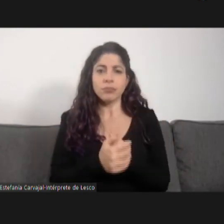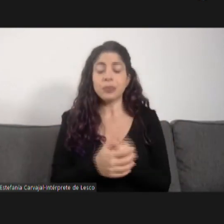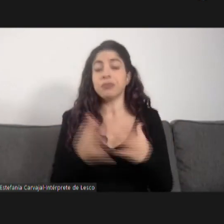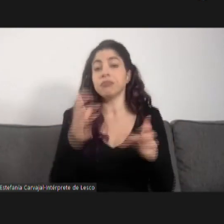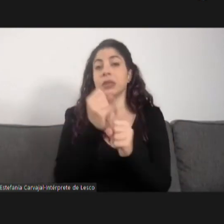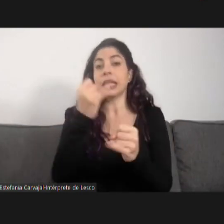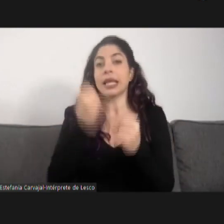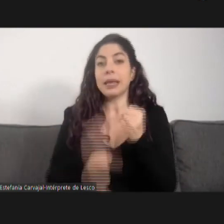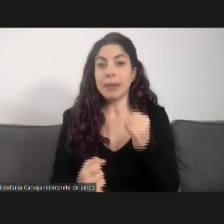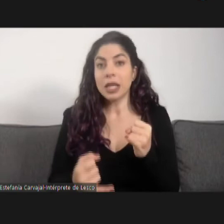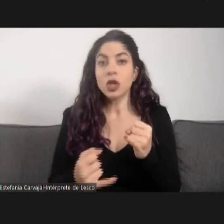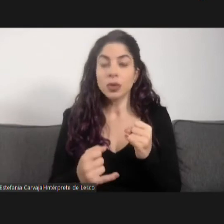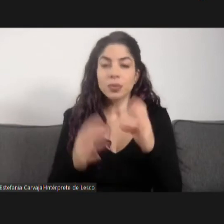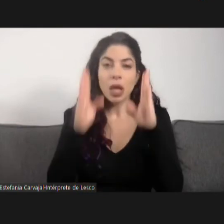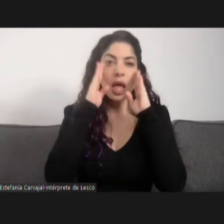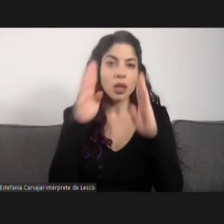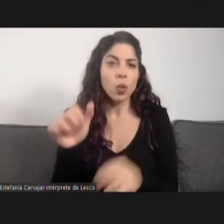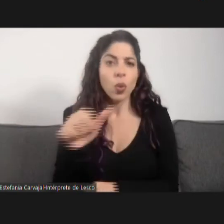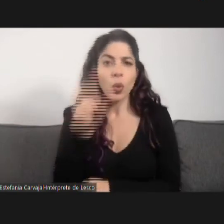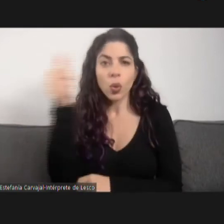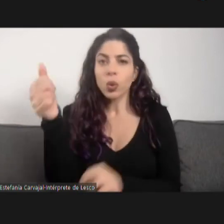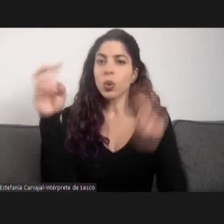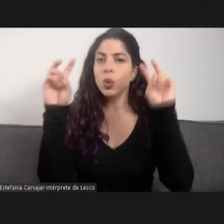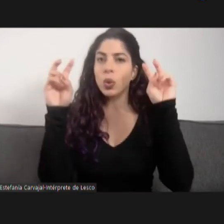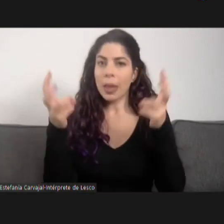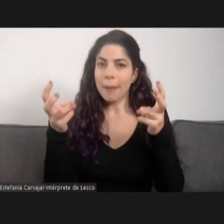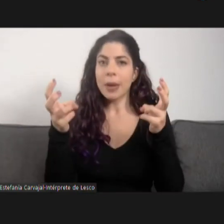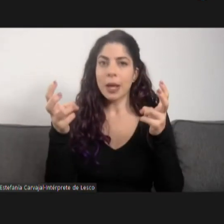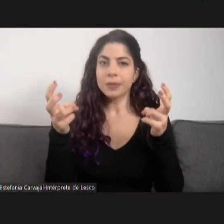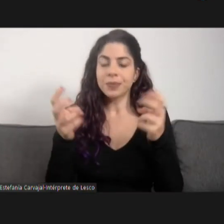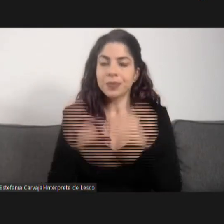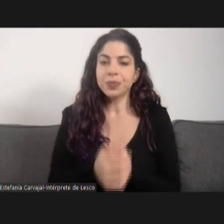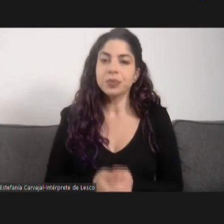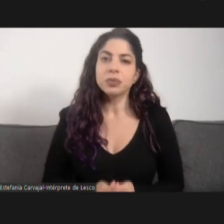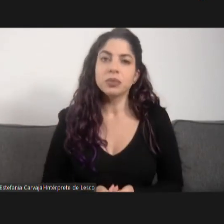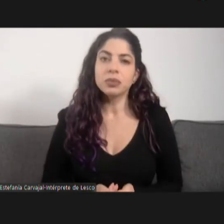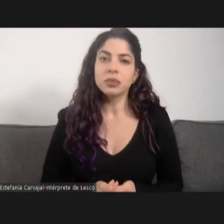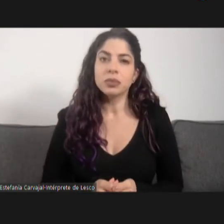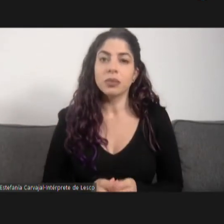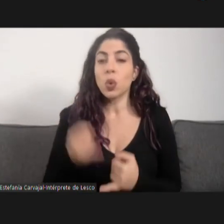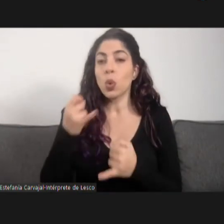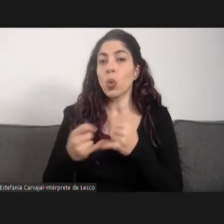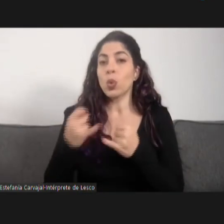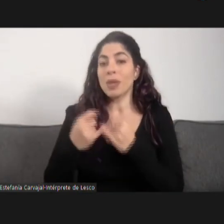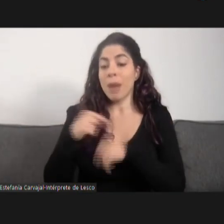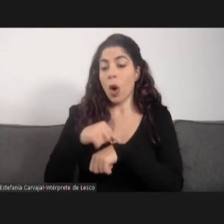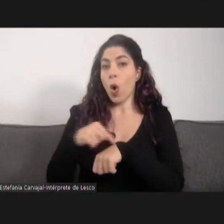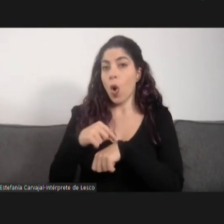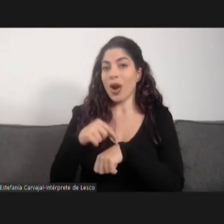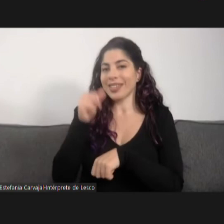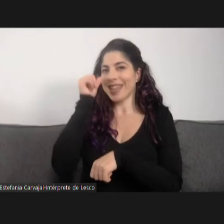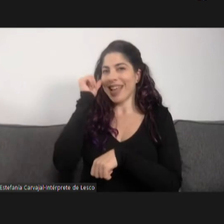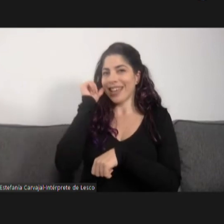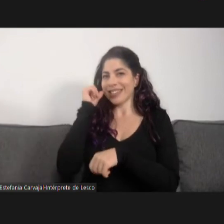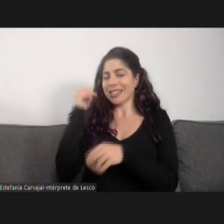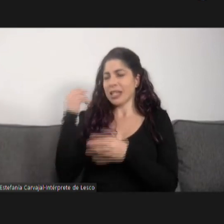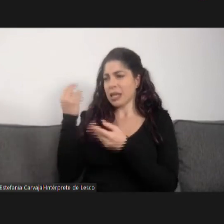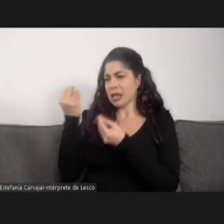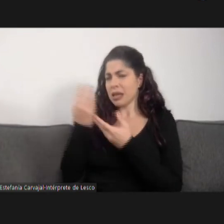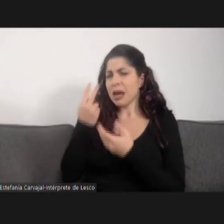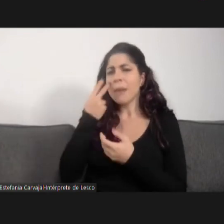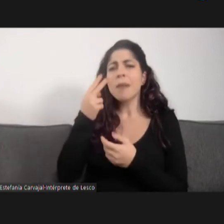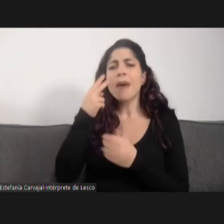Termino abordando otro tema, que es que en las últimas horas, desde ayer, ha circulado